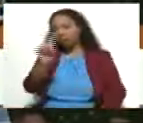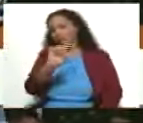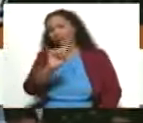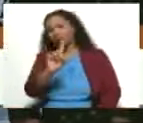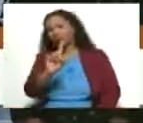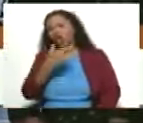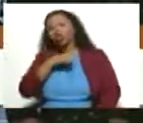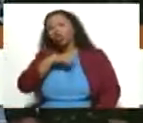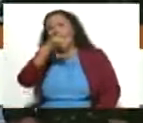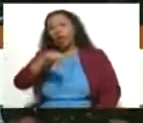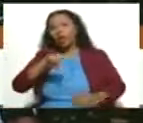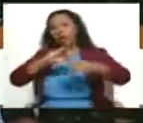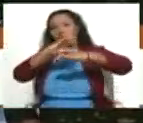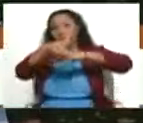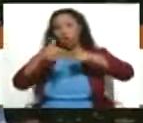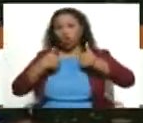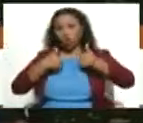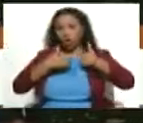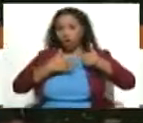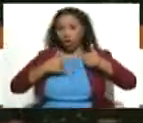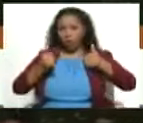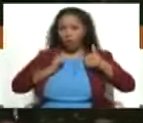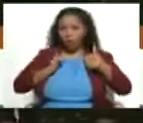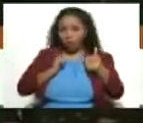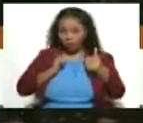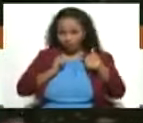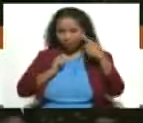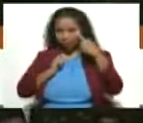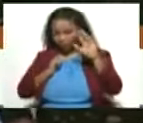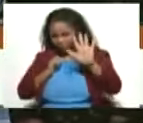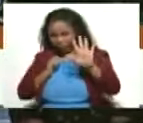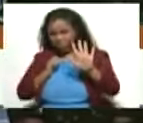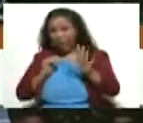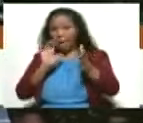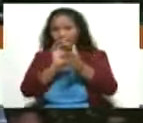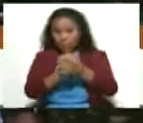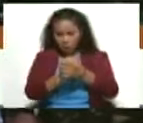Delta Macuro, querida gobernadora, queridos compañeros, compañeras.